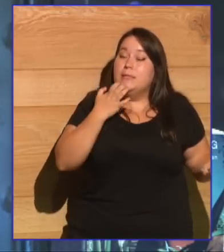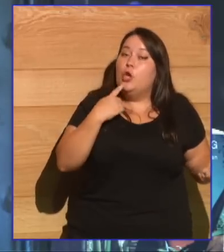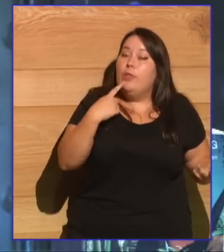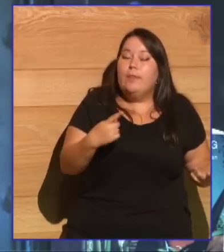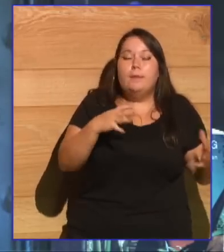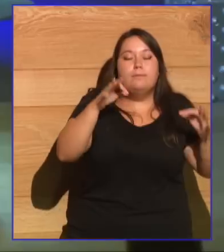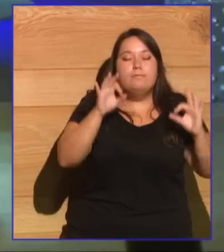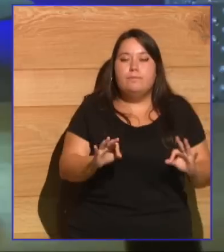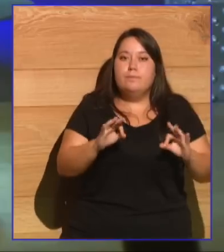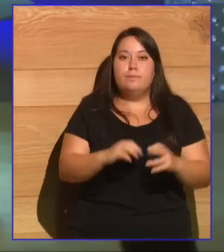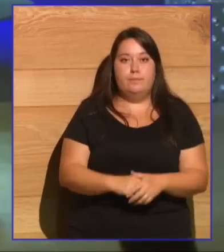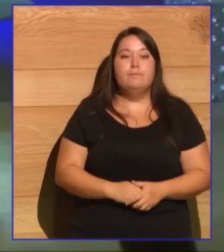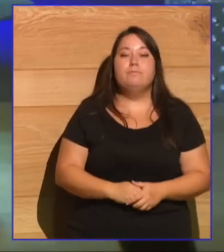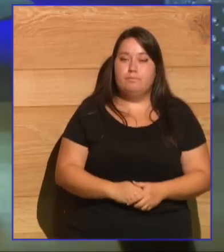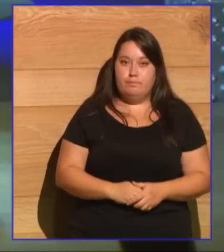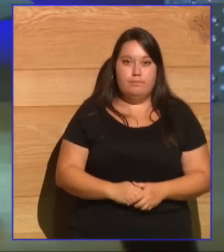pero está constatado